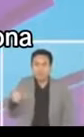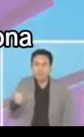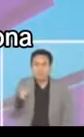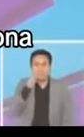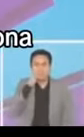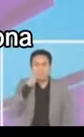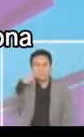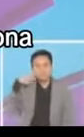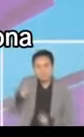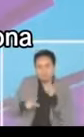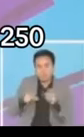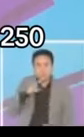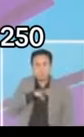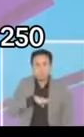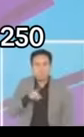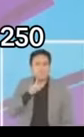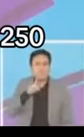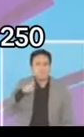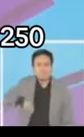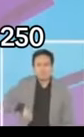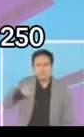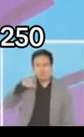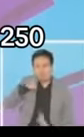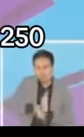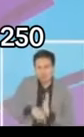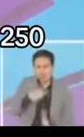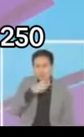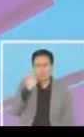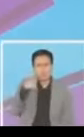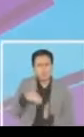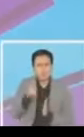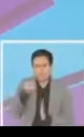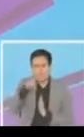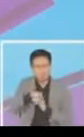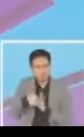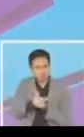para que no haya ninguna persona en Chile que tenga una pensión inferior a 250 mil pesos.